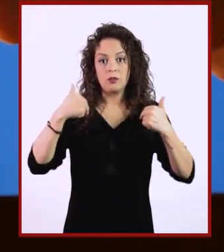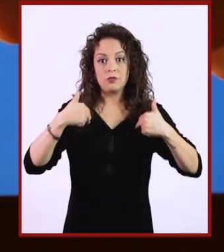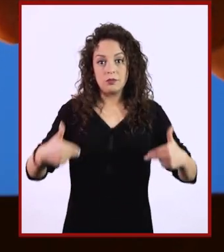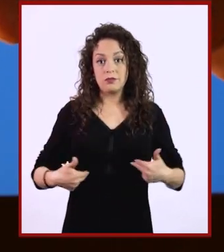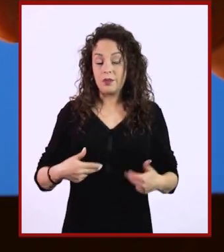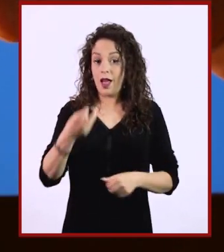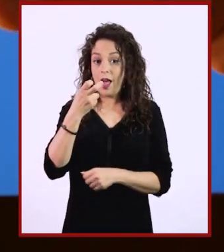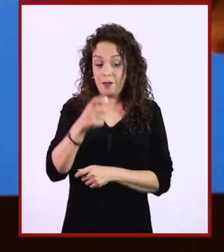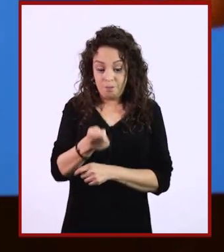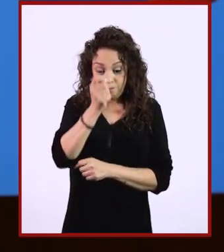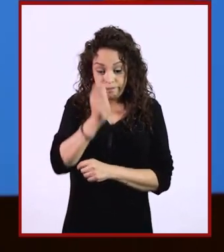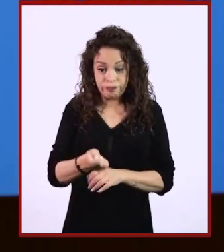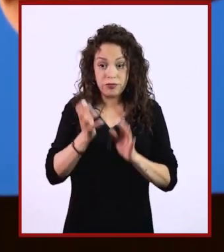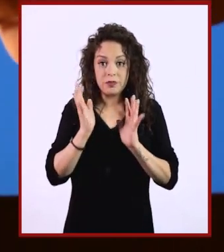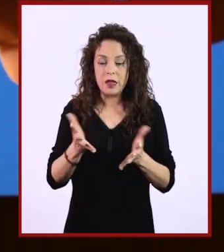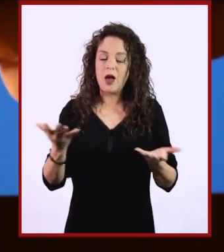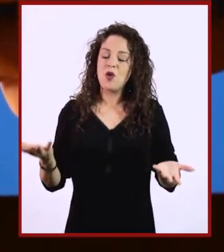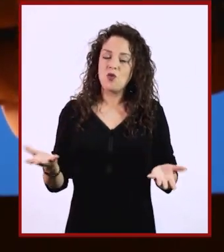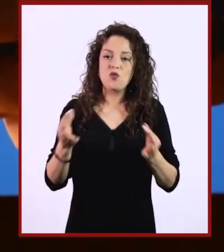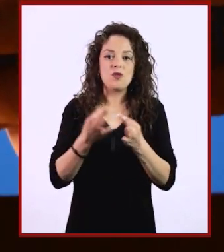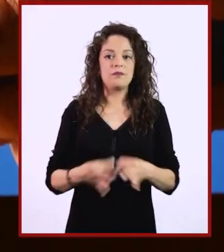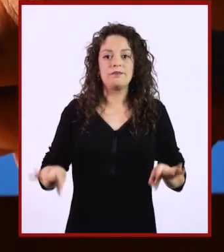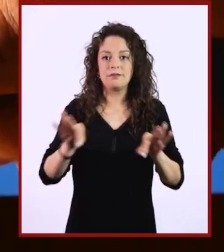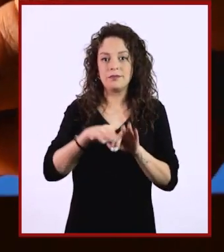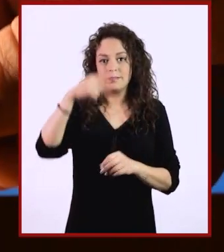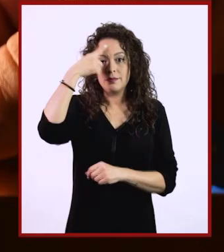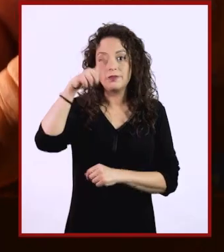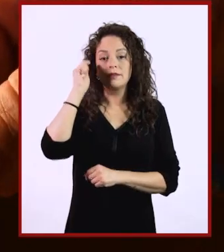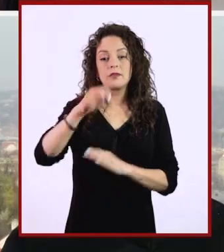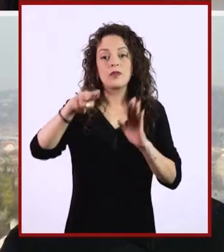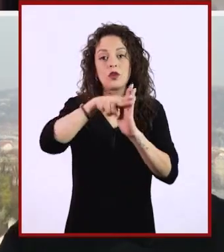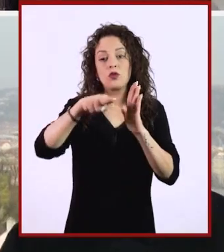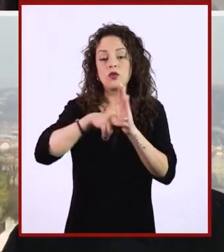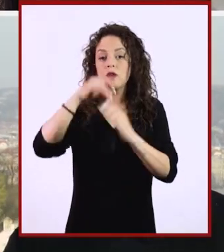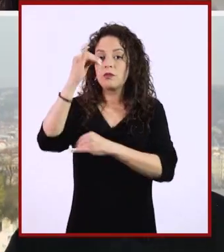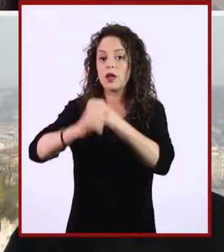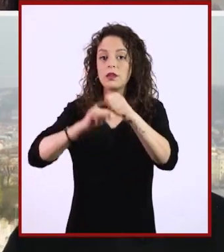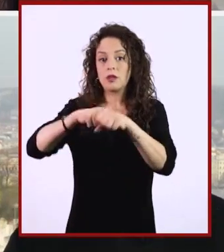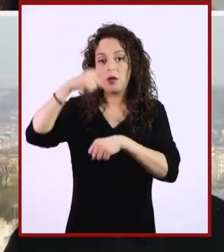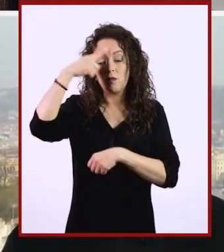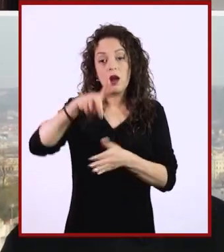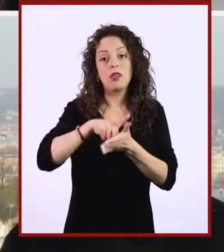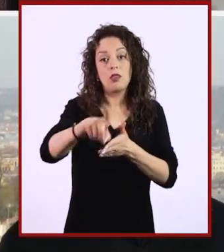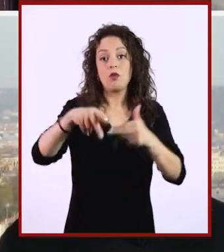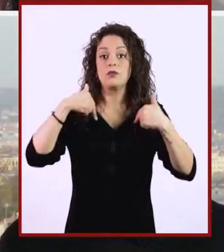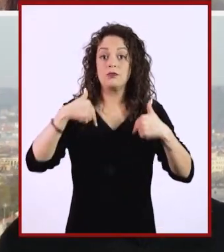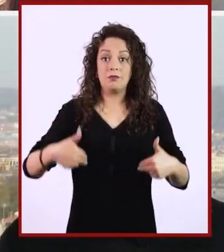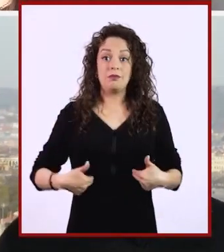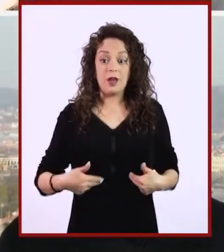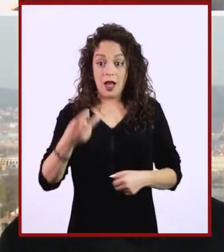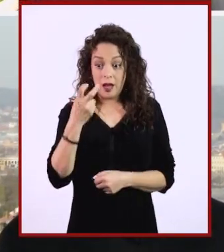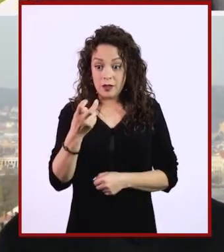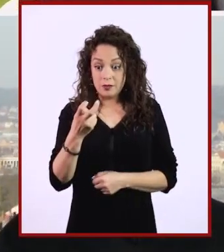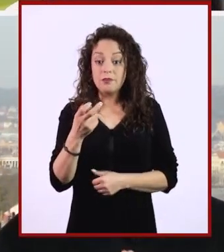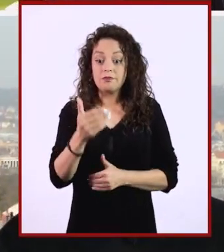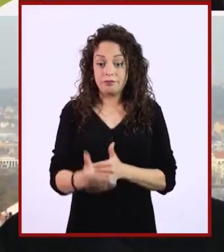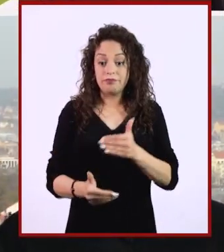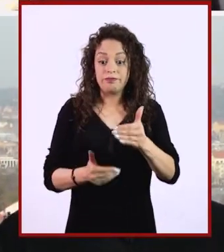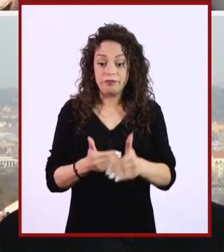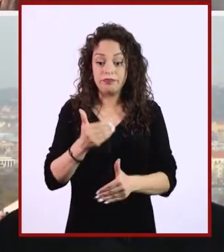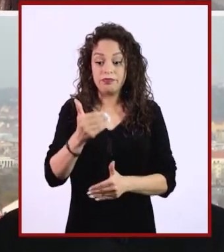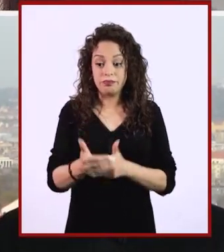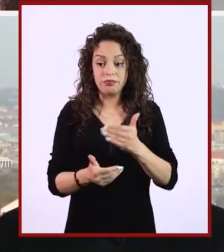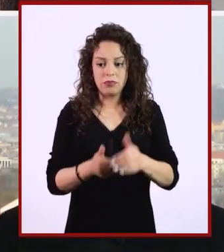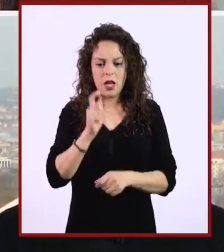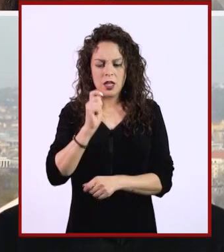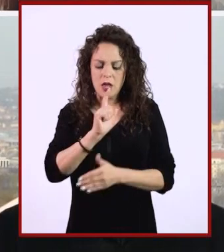De toda esta generación de las normas internacionales de derechos humanos, ¿no? Que es como la base legal un